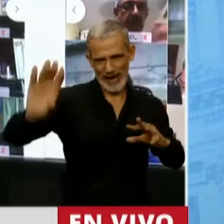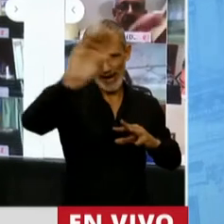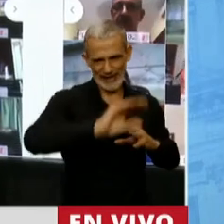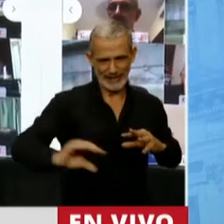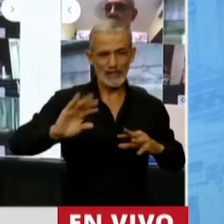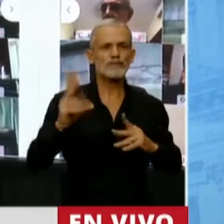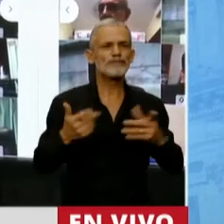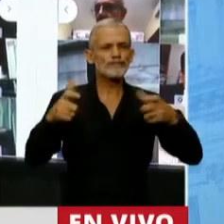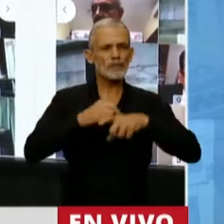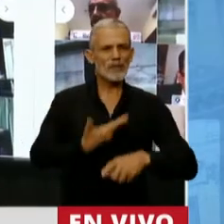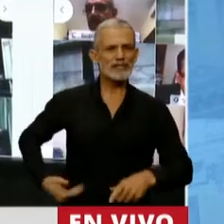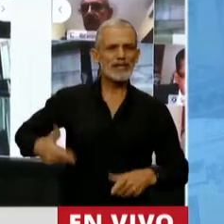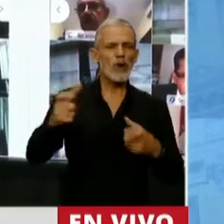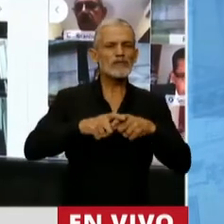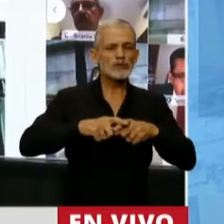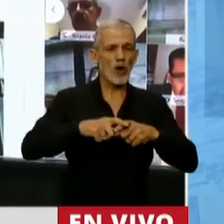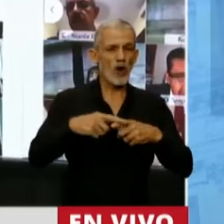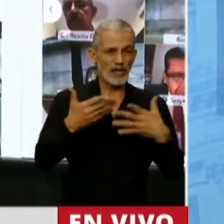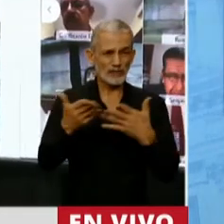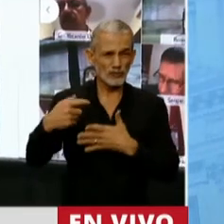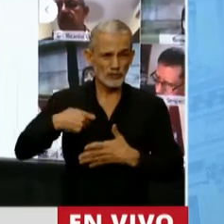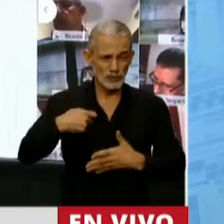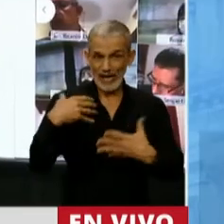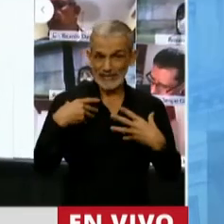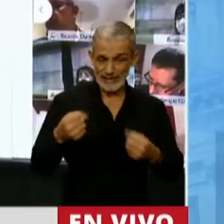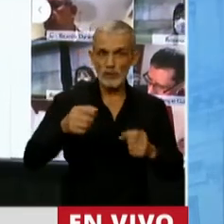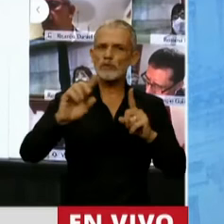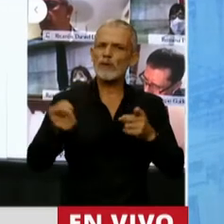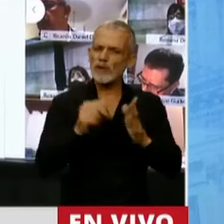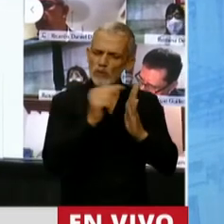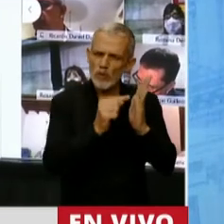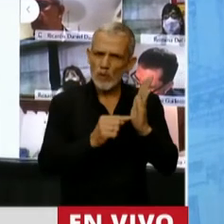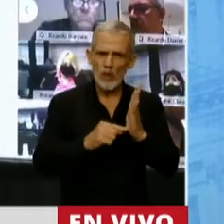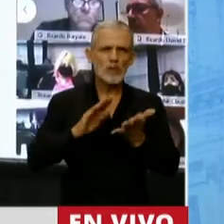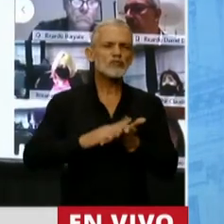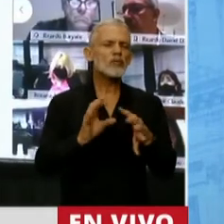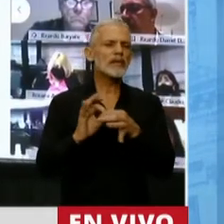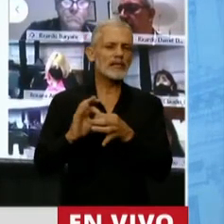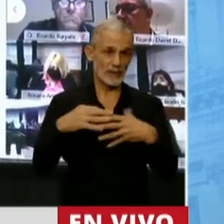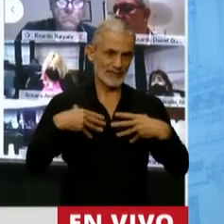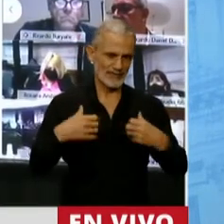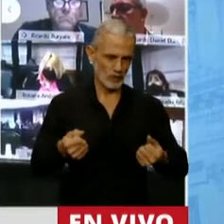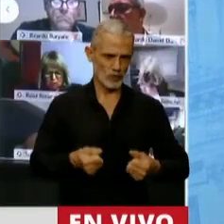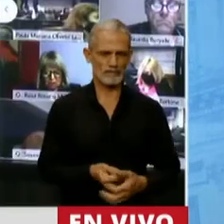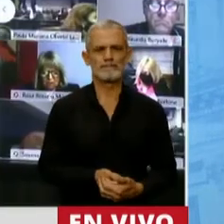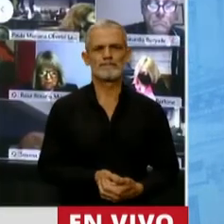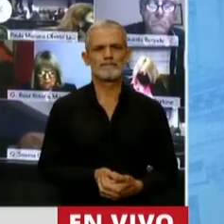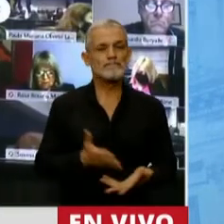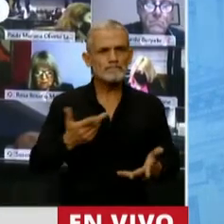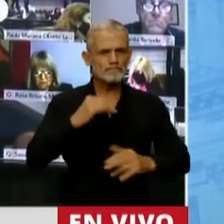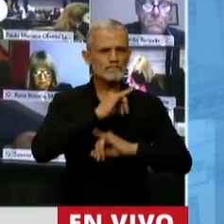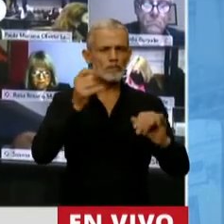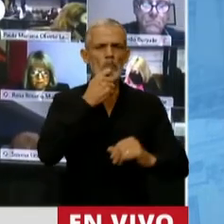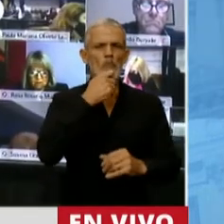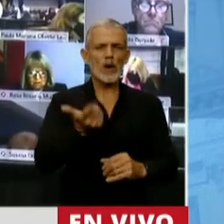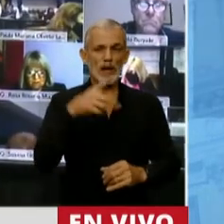presidente de la Comisión de Acción Social y Salud de esta honorable Cámara, quiero resaltar algunos temas de presupuesto que se relacionan con el tema de salud. Decirle, por